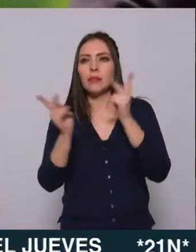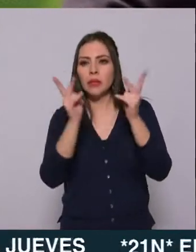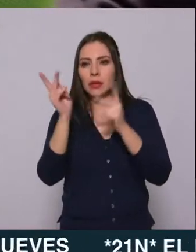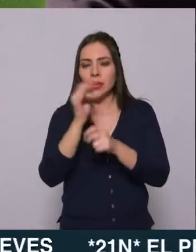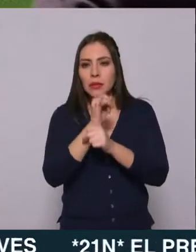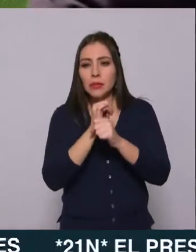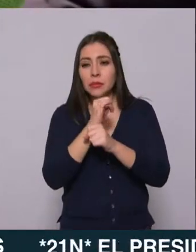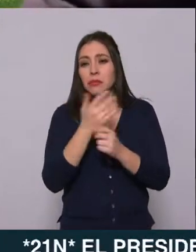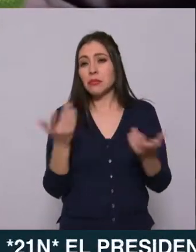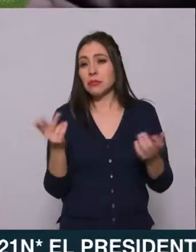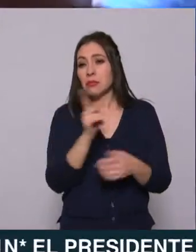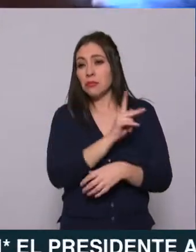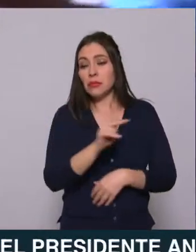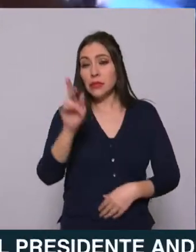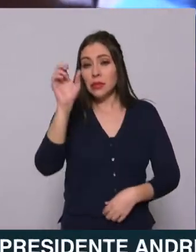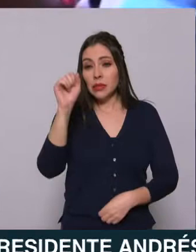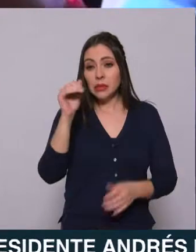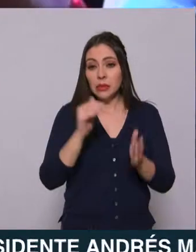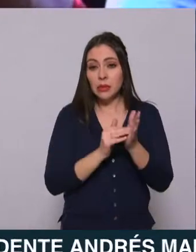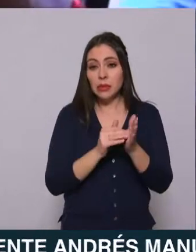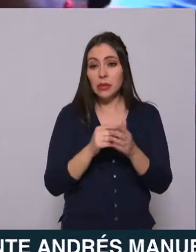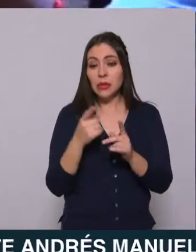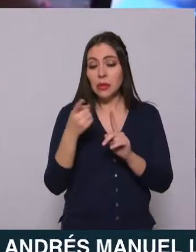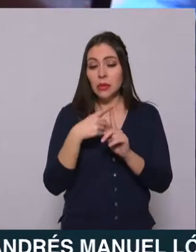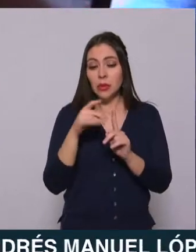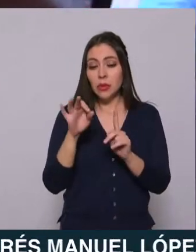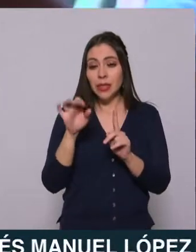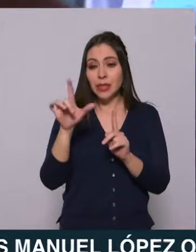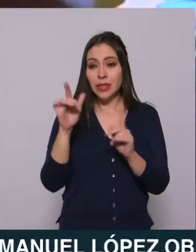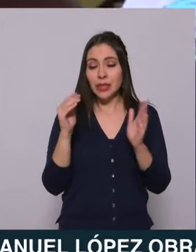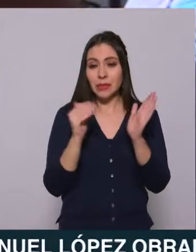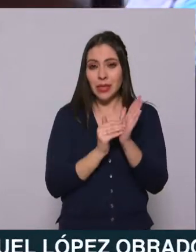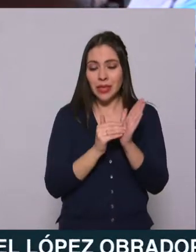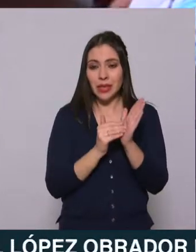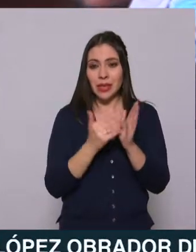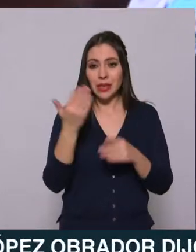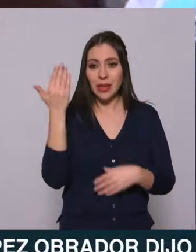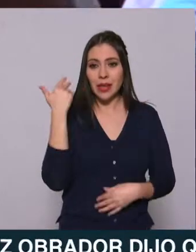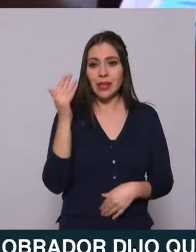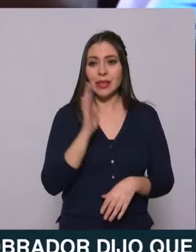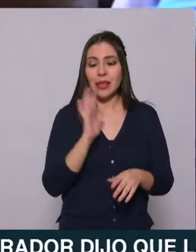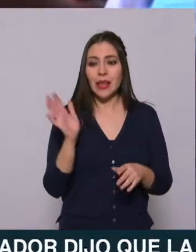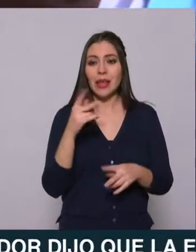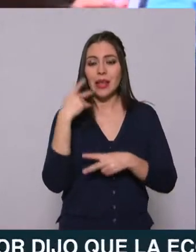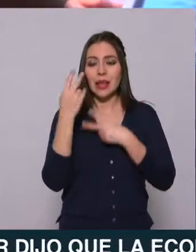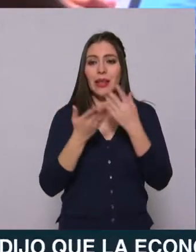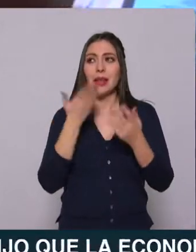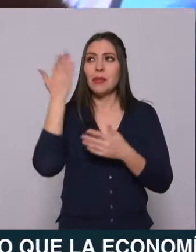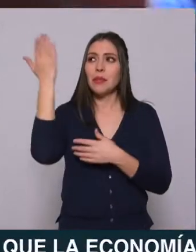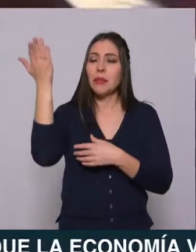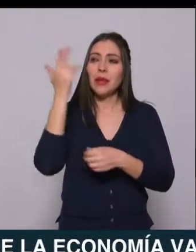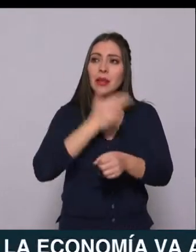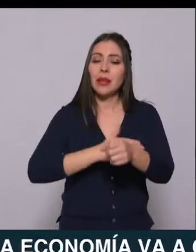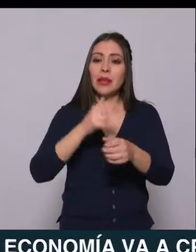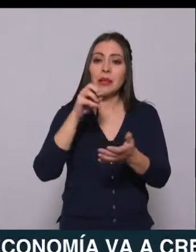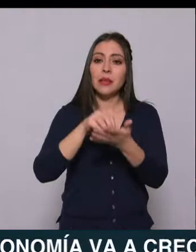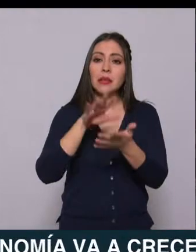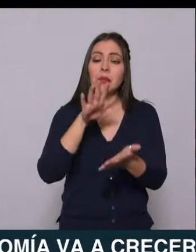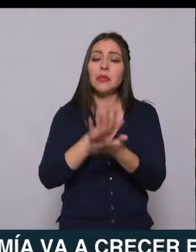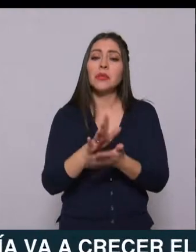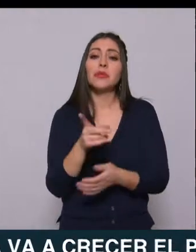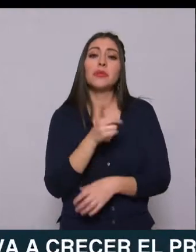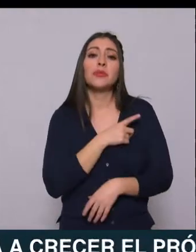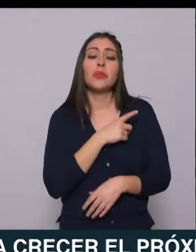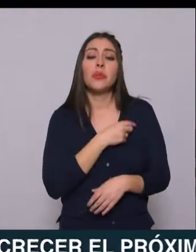estos 60,000, los primeros 47,000 que ya habían de alguna forma aplicado, solicitado esta figura, pues